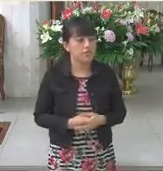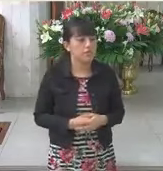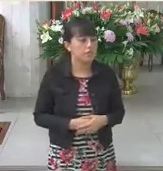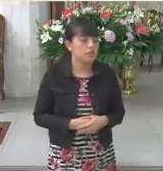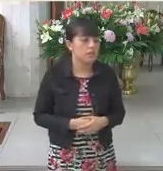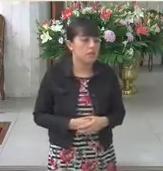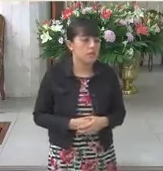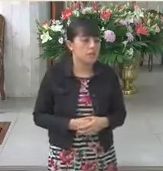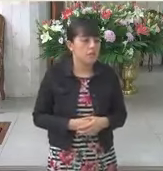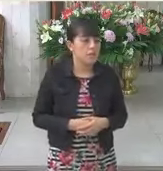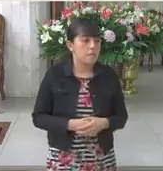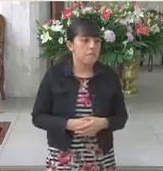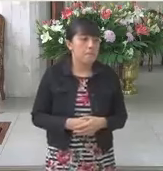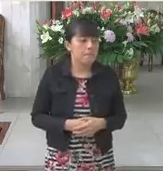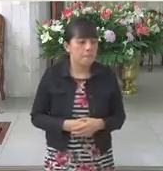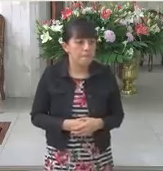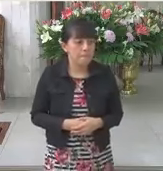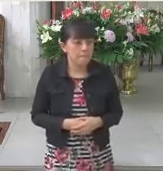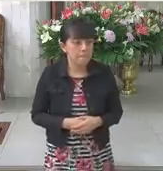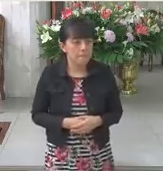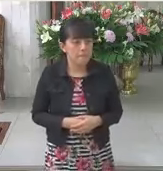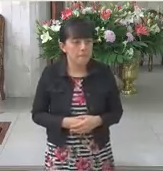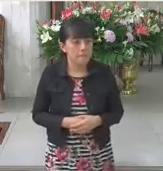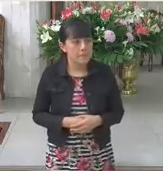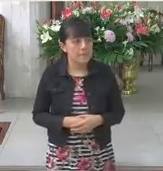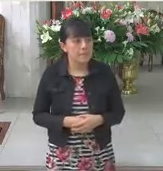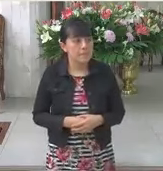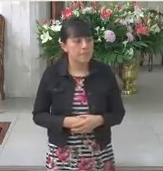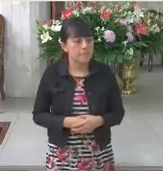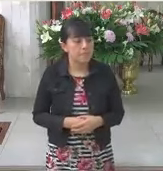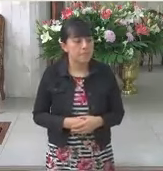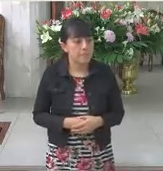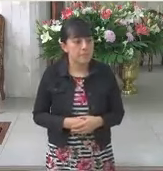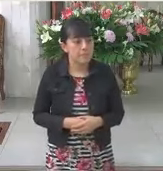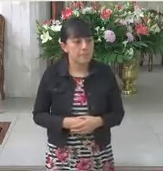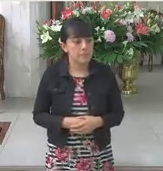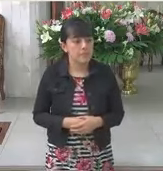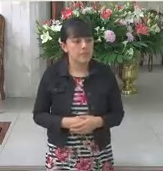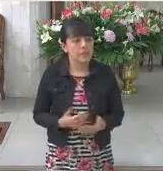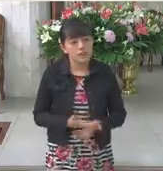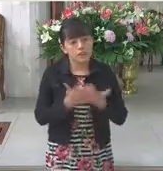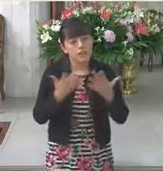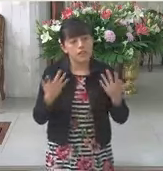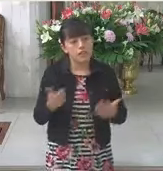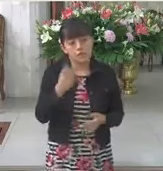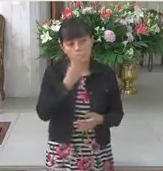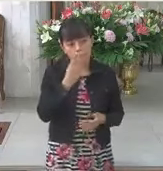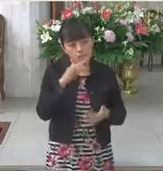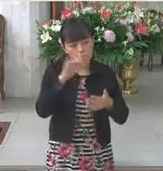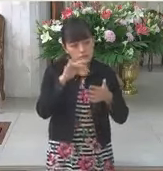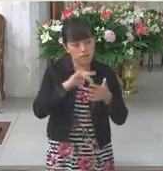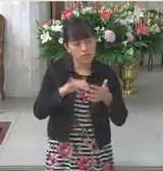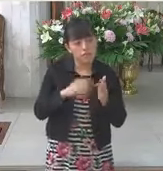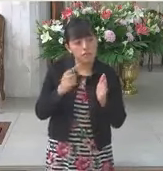podemos entender Por qué el señor usa estas figuras de el constructor de